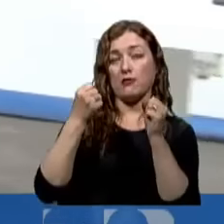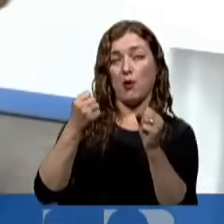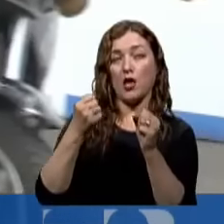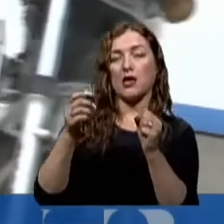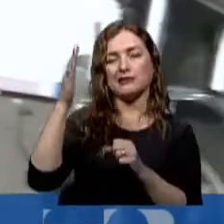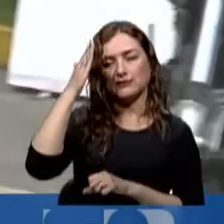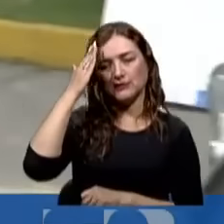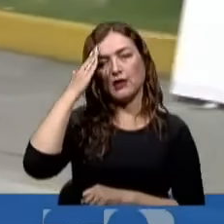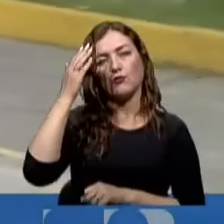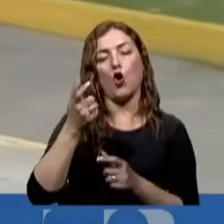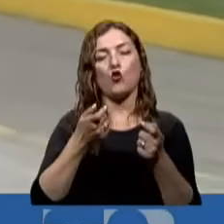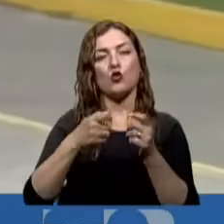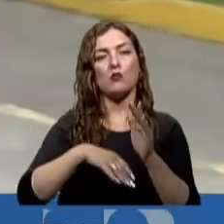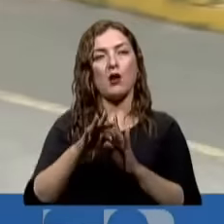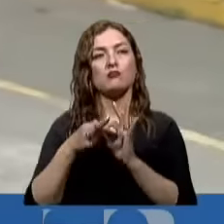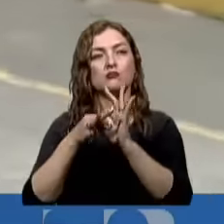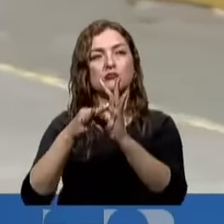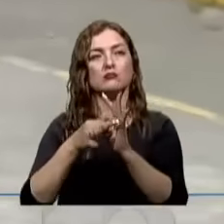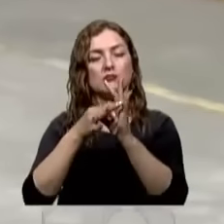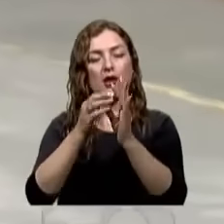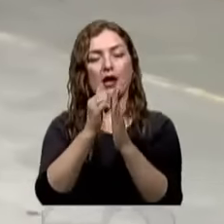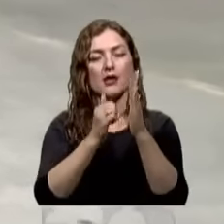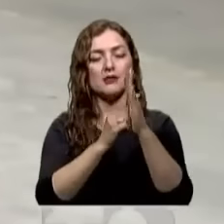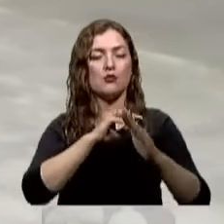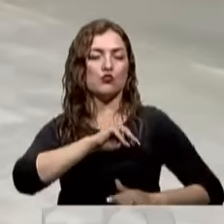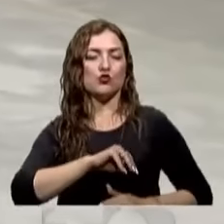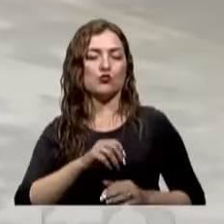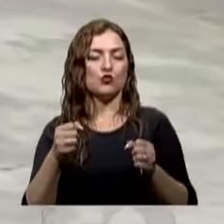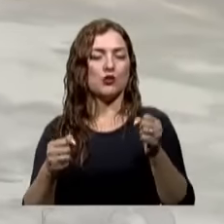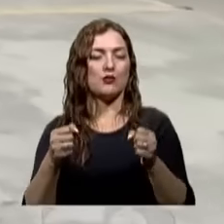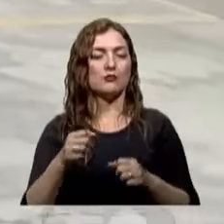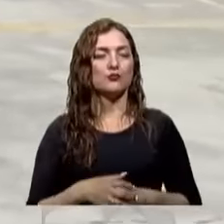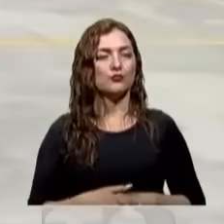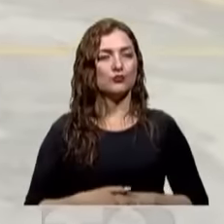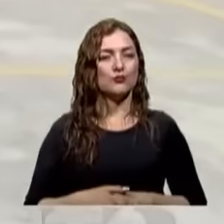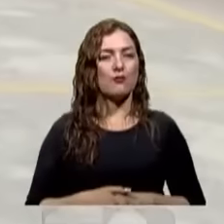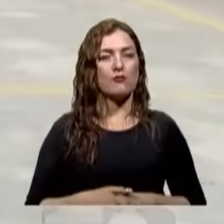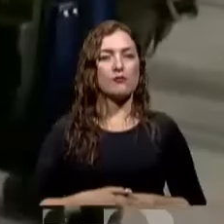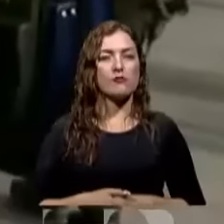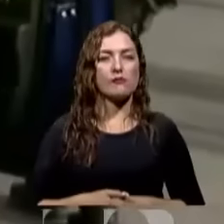los operativos de control con la colaboración de la Agencia Metropolitana de Tránsito.